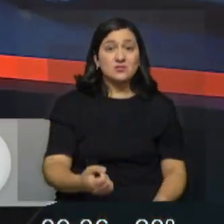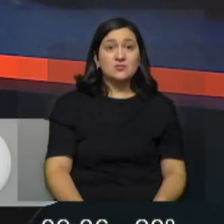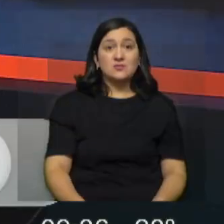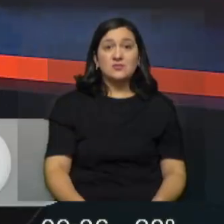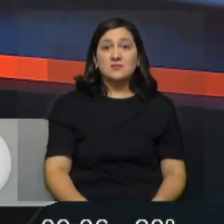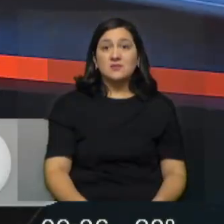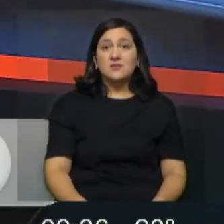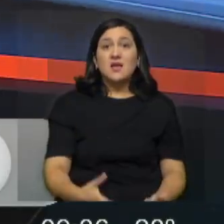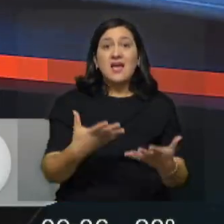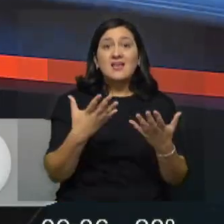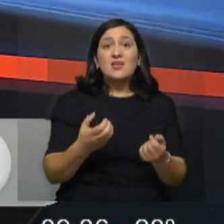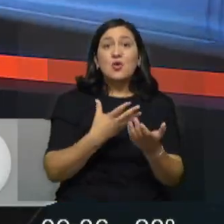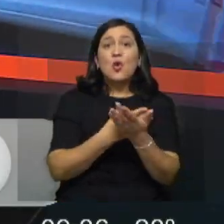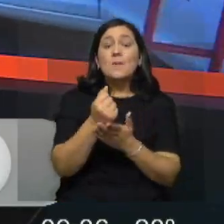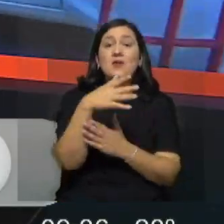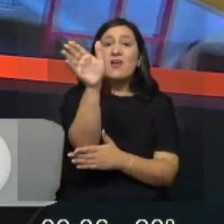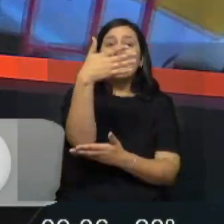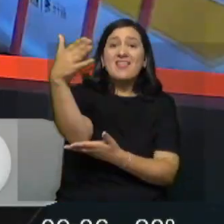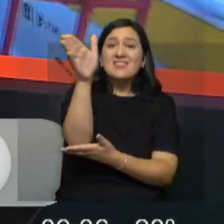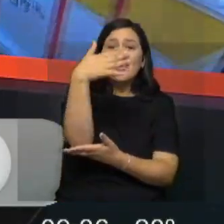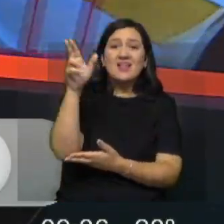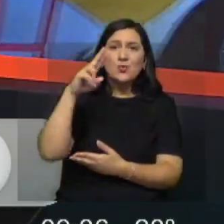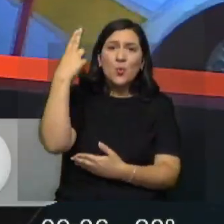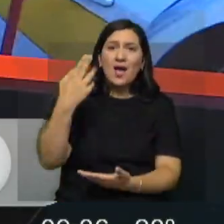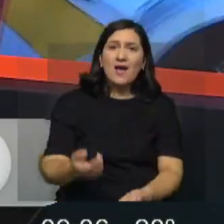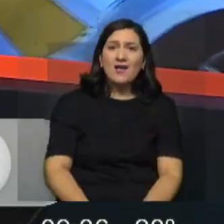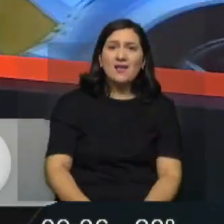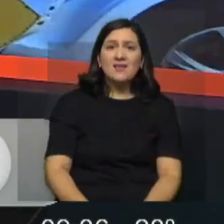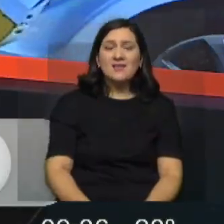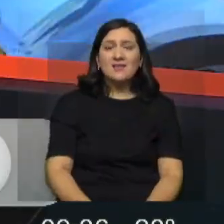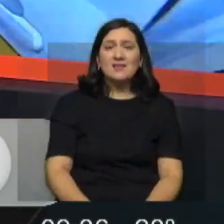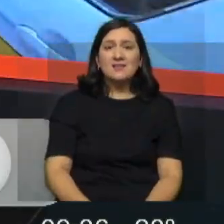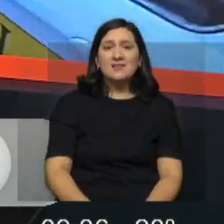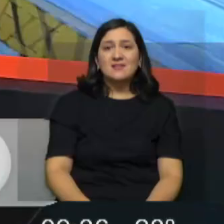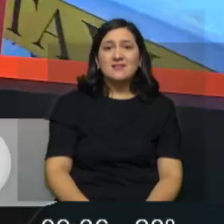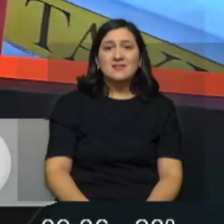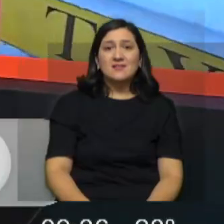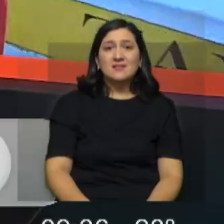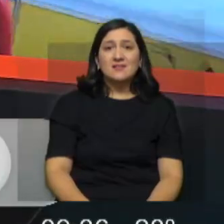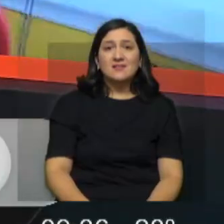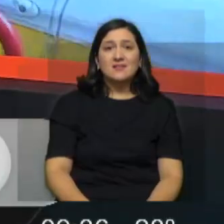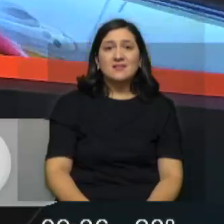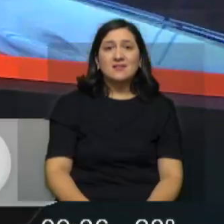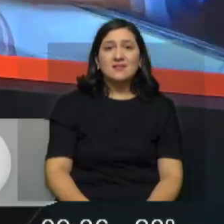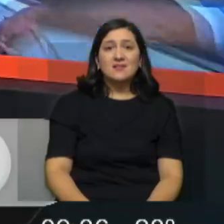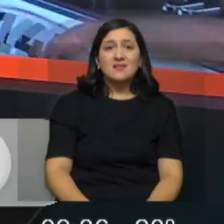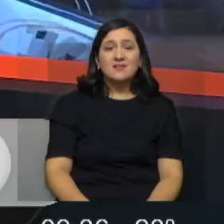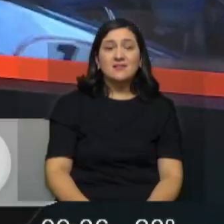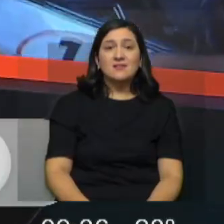una bandera! ¡Tengo que comprar una bandera uruguaya! Sí. Casi te pisa acá, el taxi. Pero